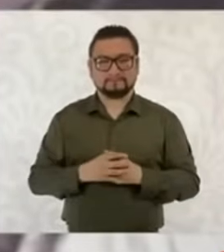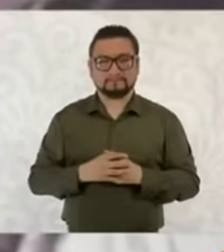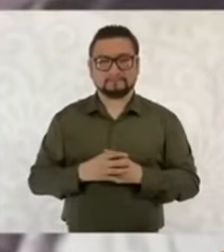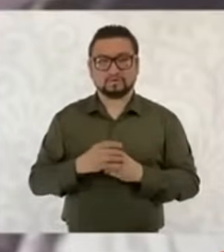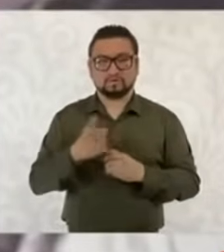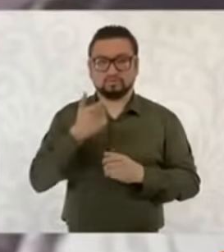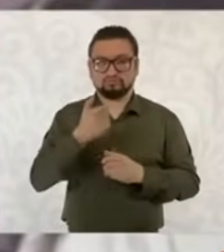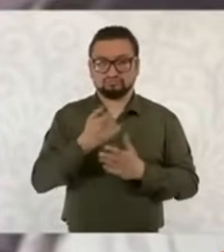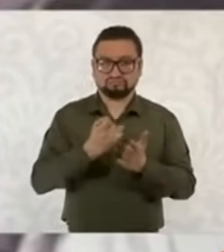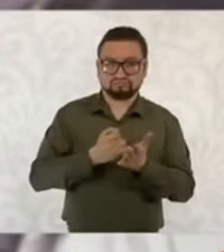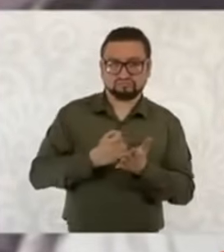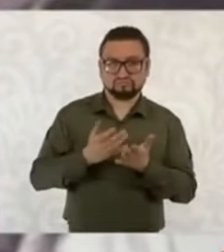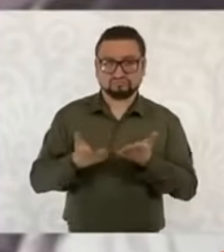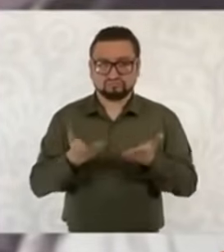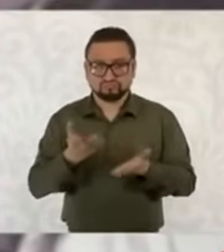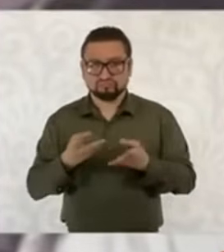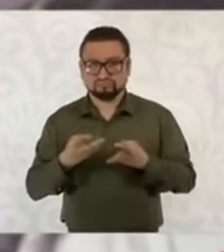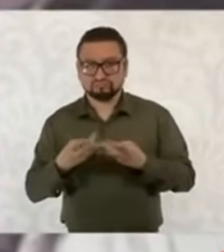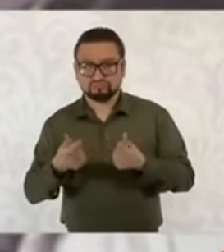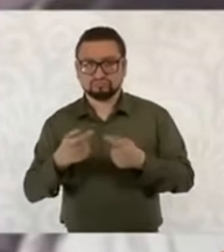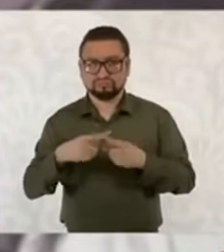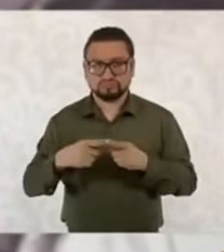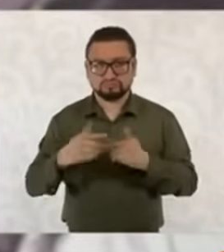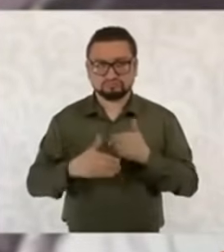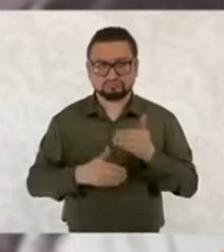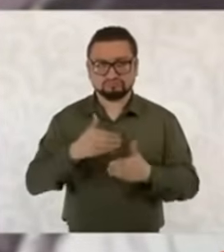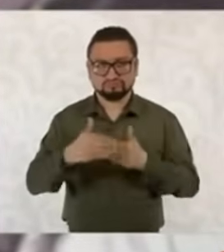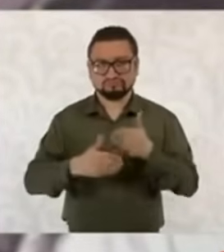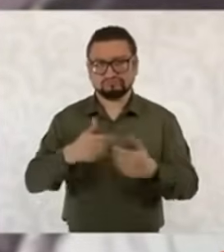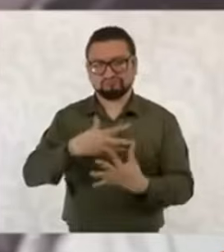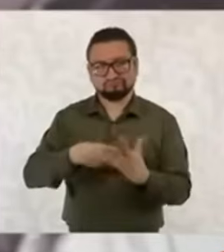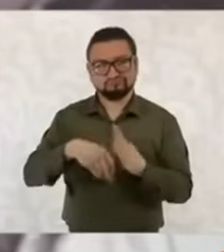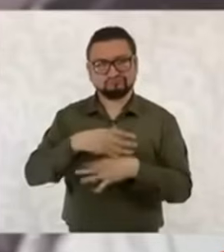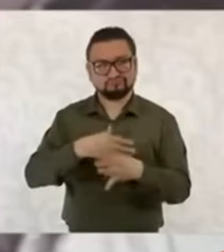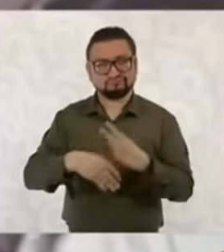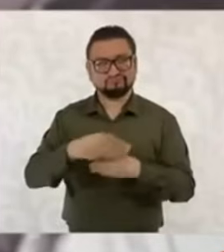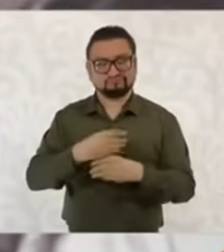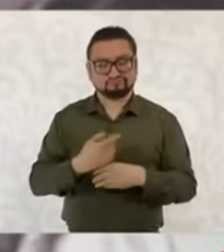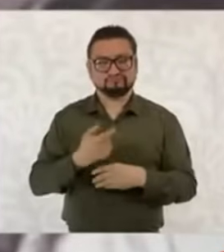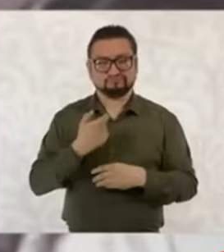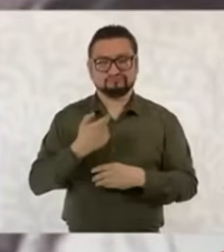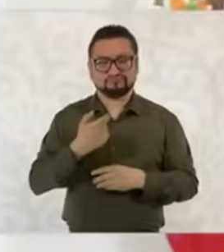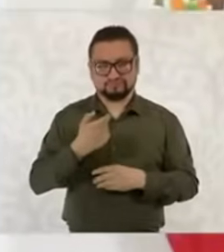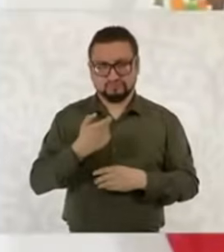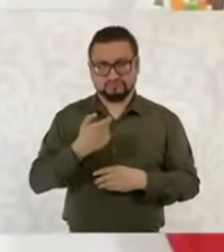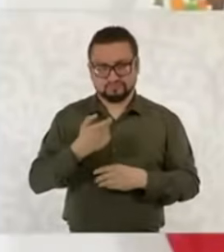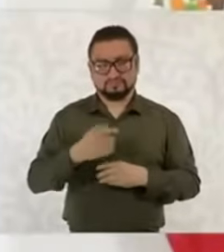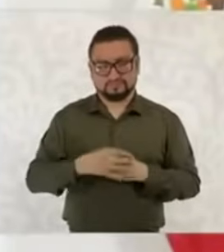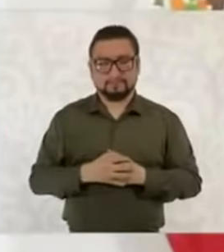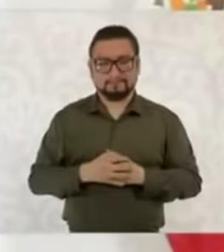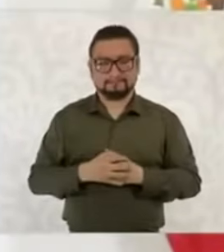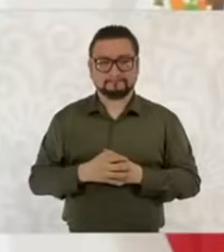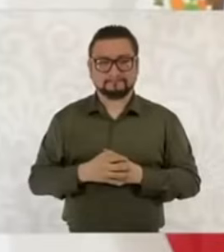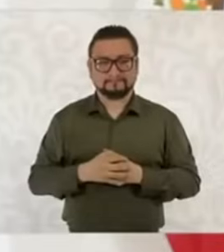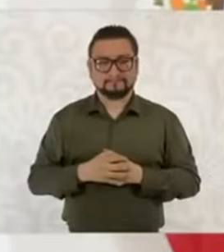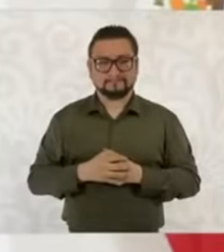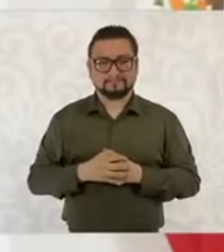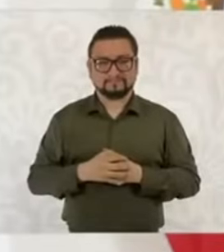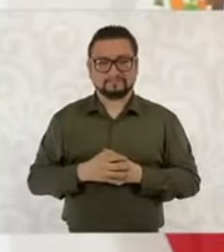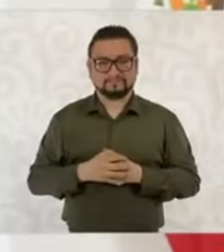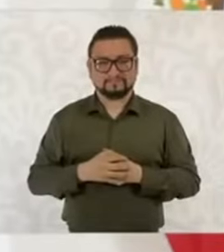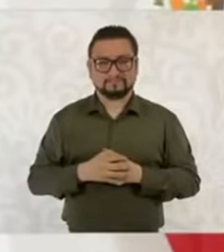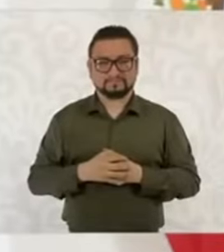balance público en respecto de la trayectoria sostenible de nuestros pasivos públicos es